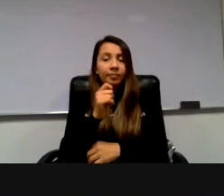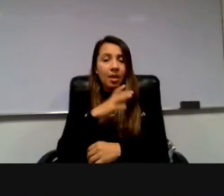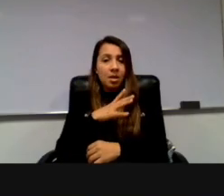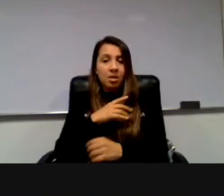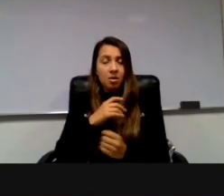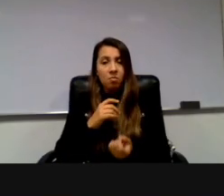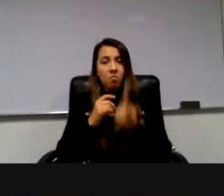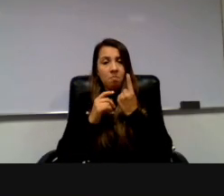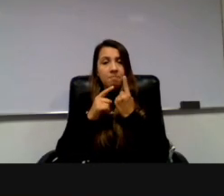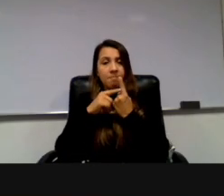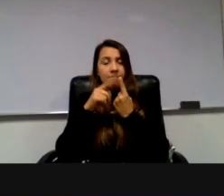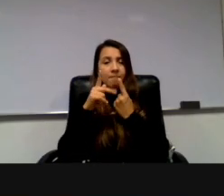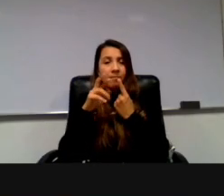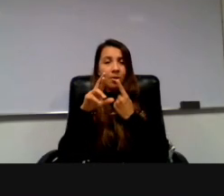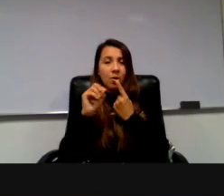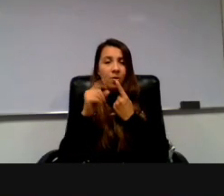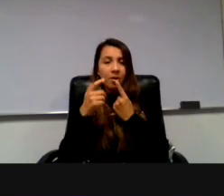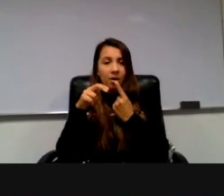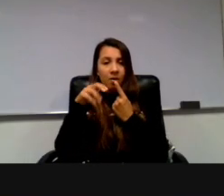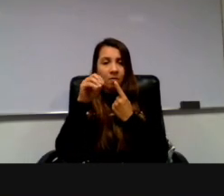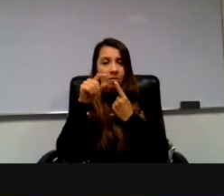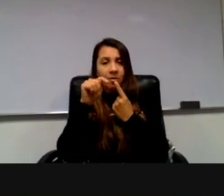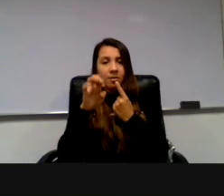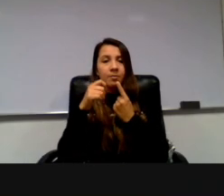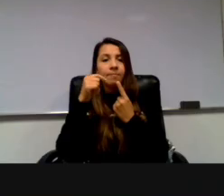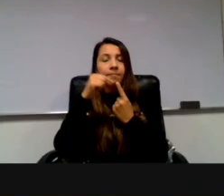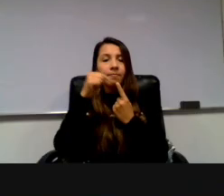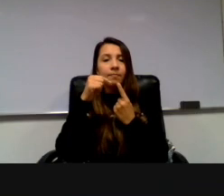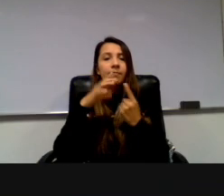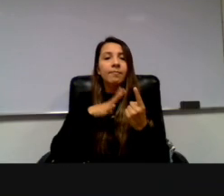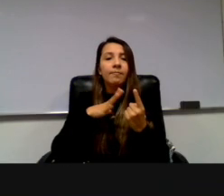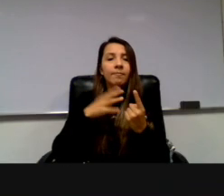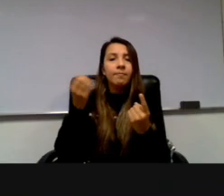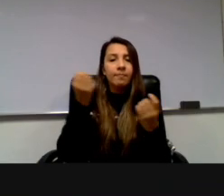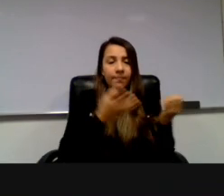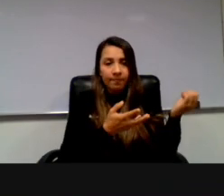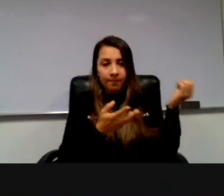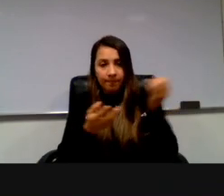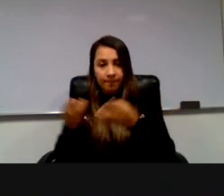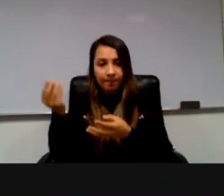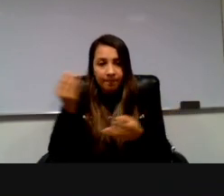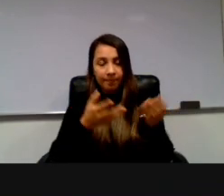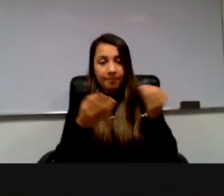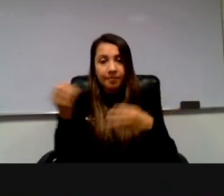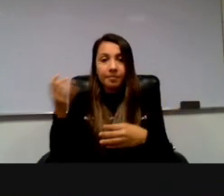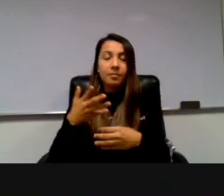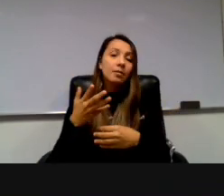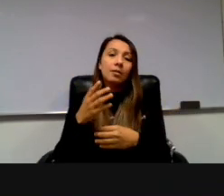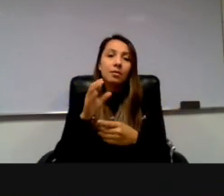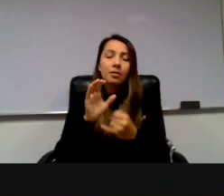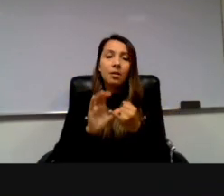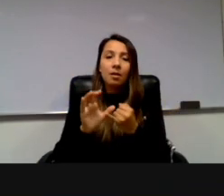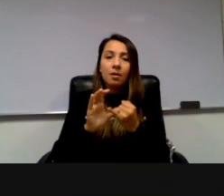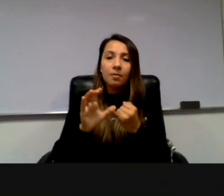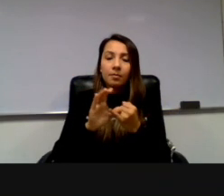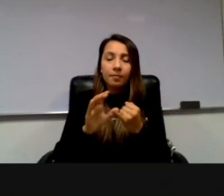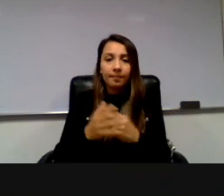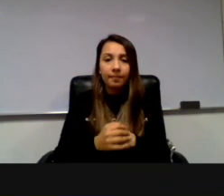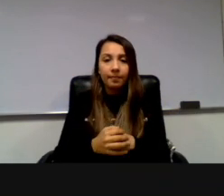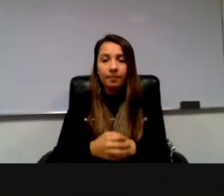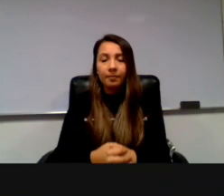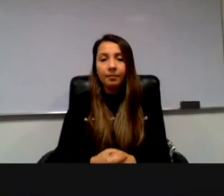progenote en donde era más frecuente la transferencia de genes entre células que la herencia vertical, ¿no?